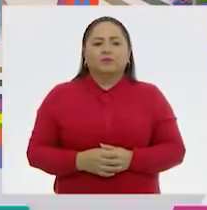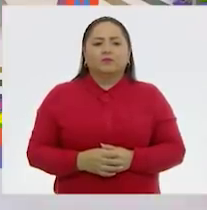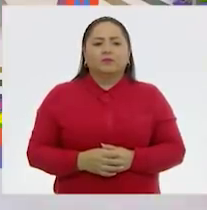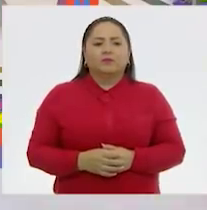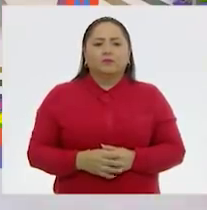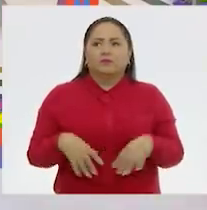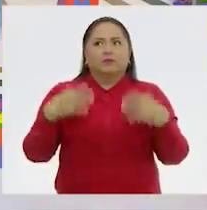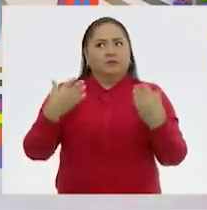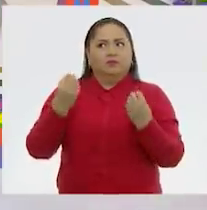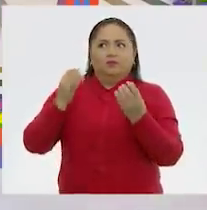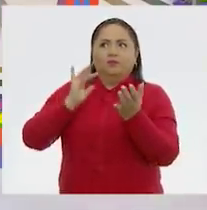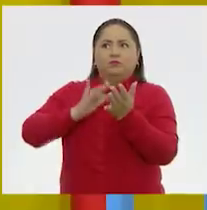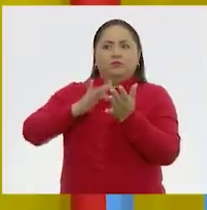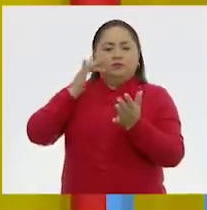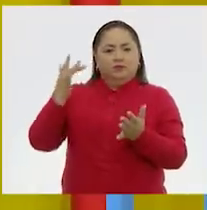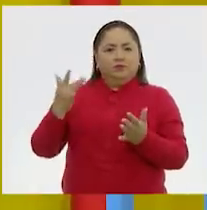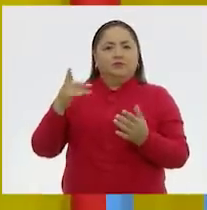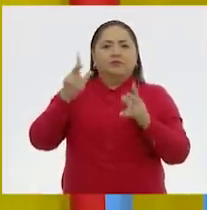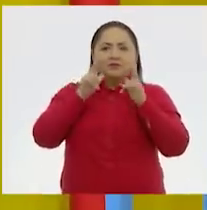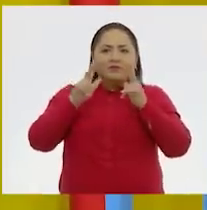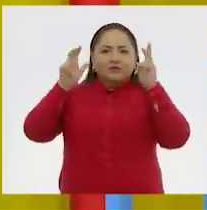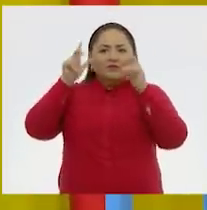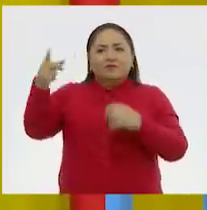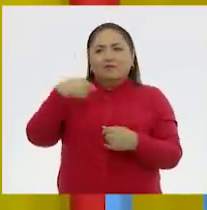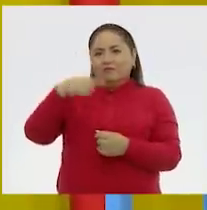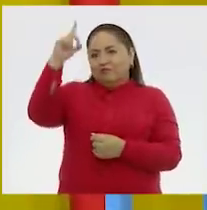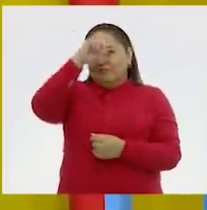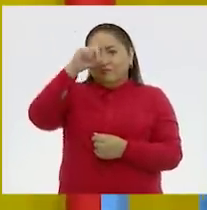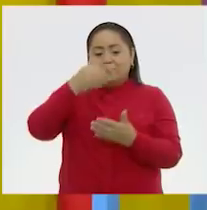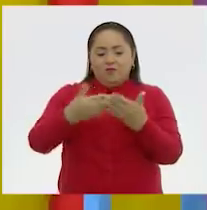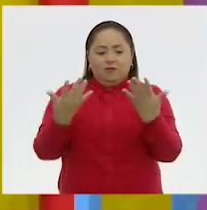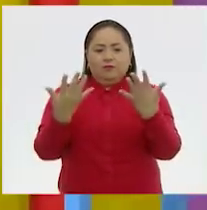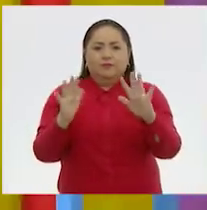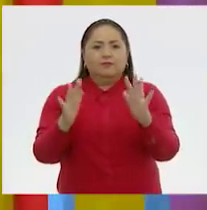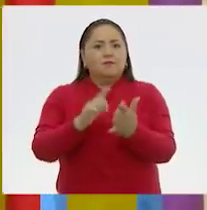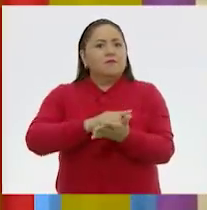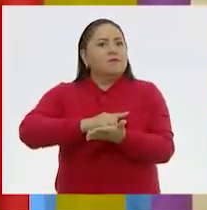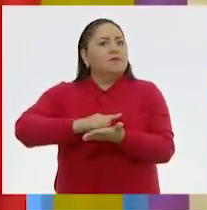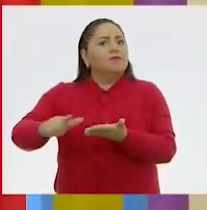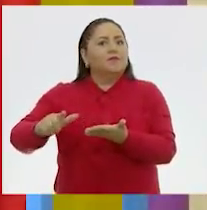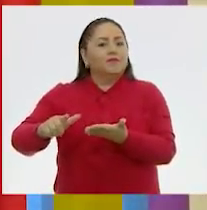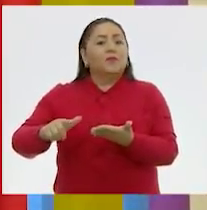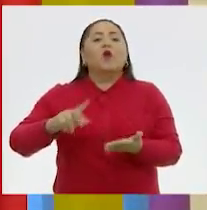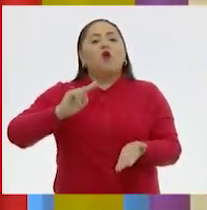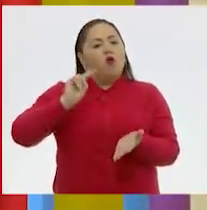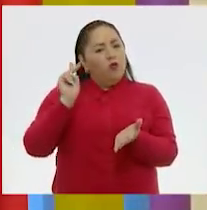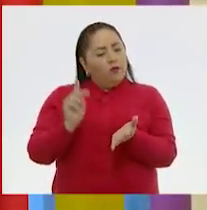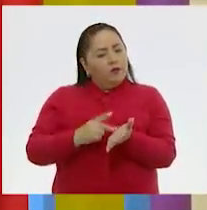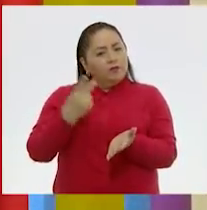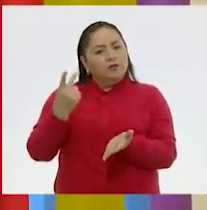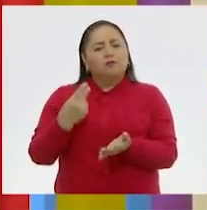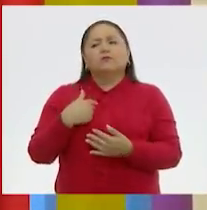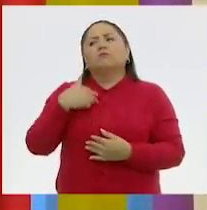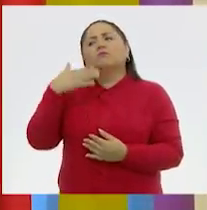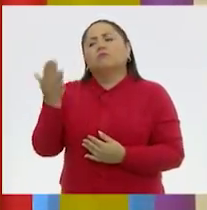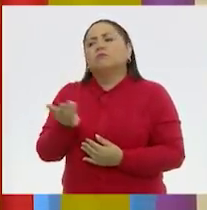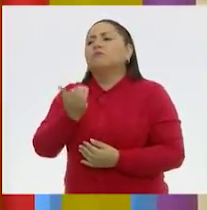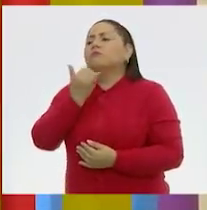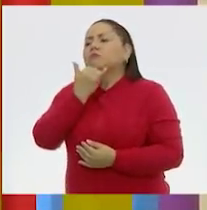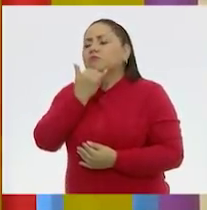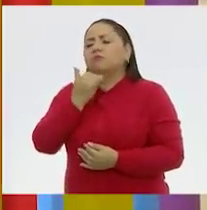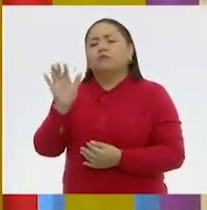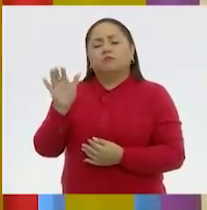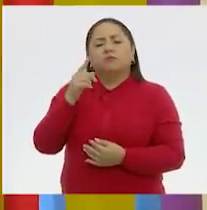Ay, muchísimas gracias, Ajolisto, por esta recomendación. Ya tenemos las manos muy limpias. Y, de nuevo, te pido una disculpa, Saladín.